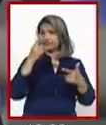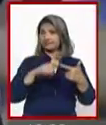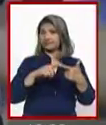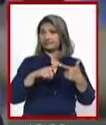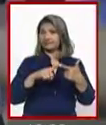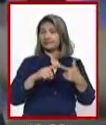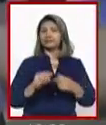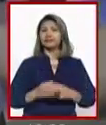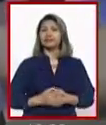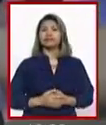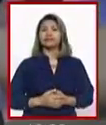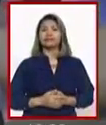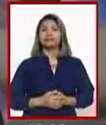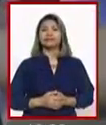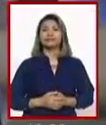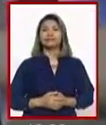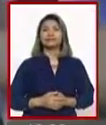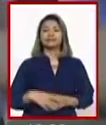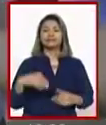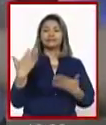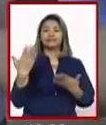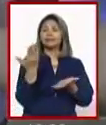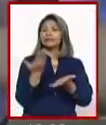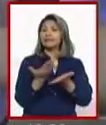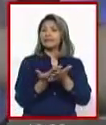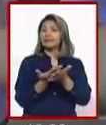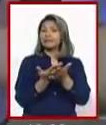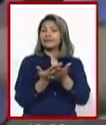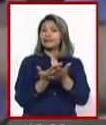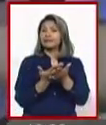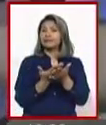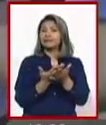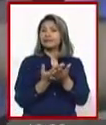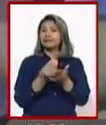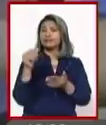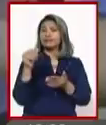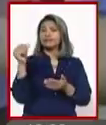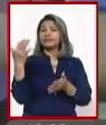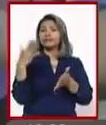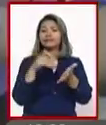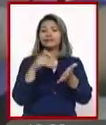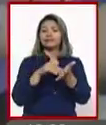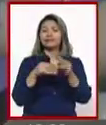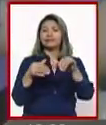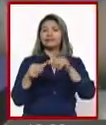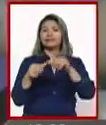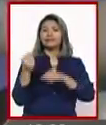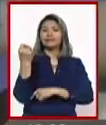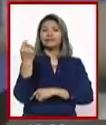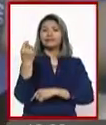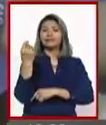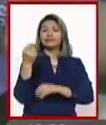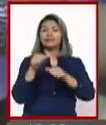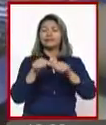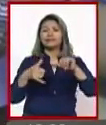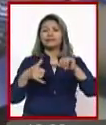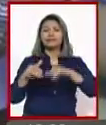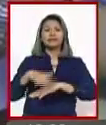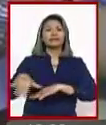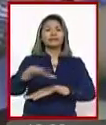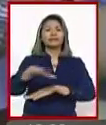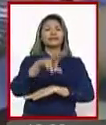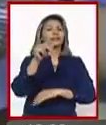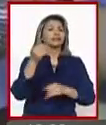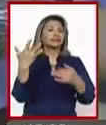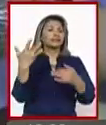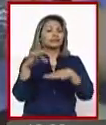que estamos viniendo de un espacio de algo más de 10.000 metros a 11 hectáreas, entonces el que dice no